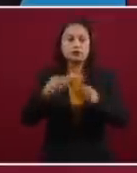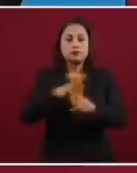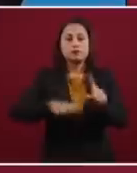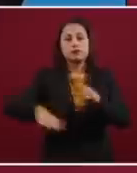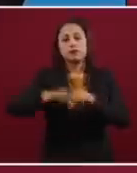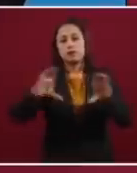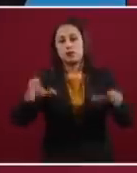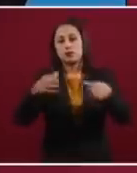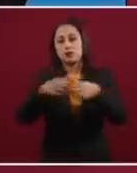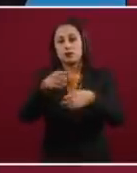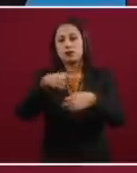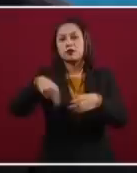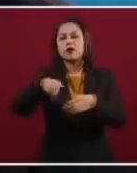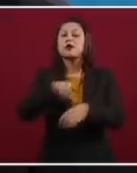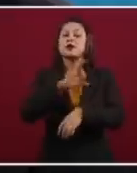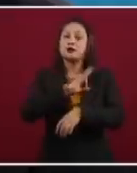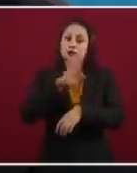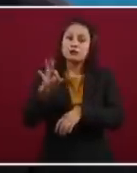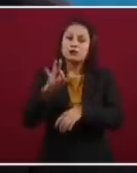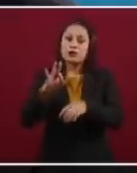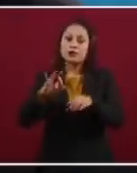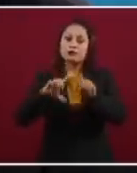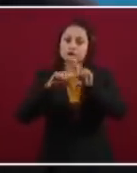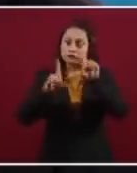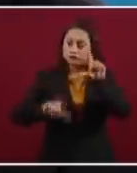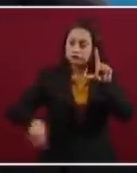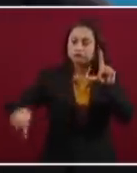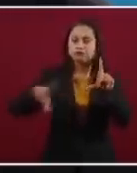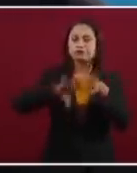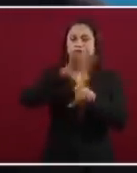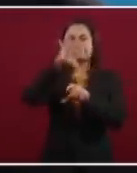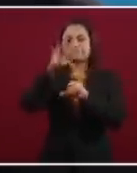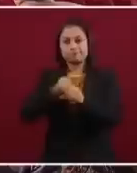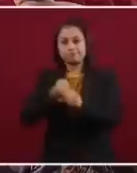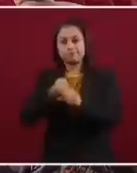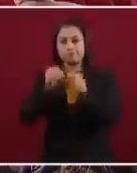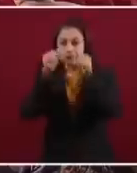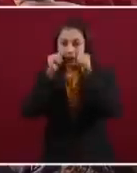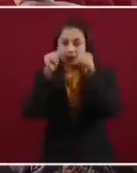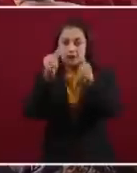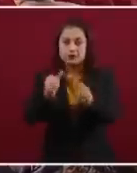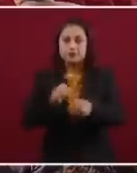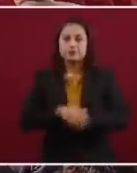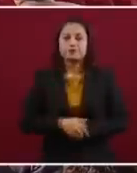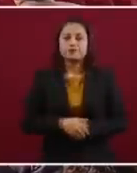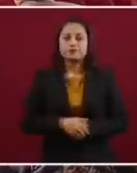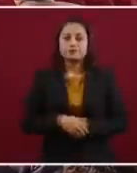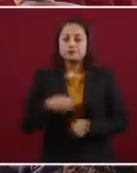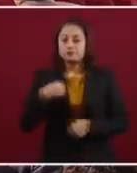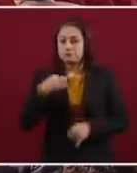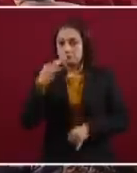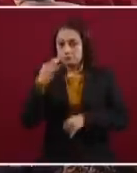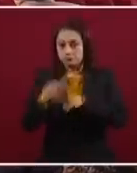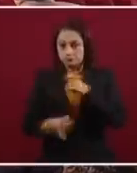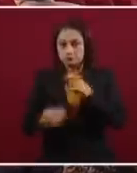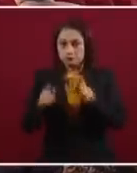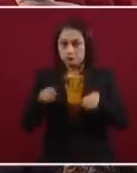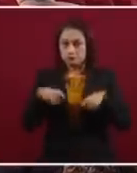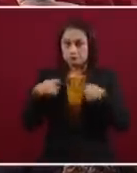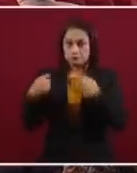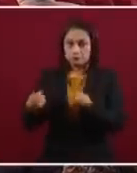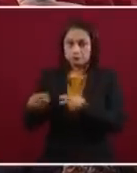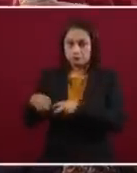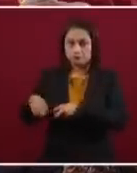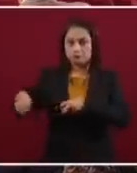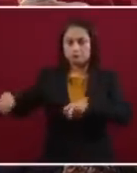una posibilidad de cubrir el territorio terminó diciendo para darle palabra a los colegas que